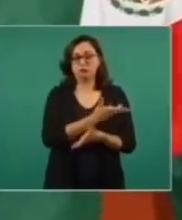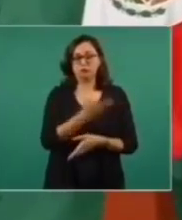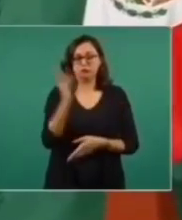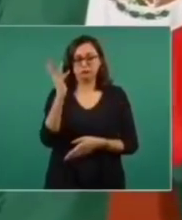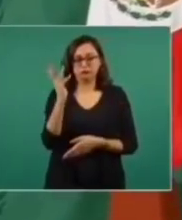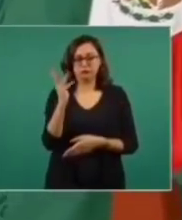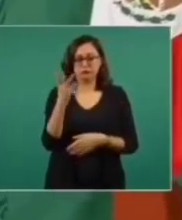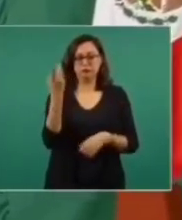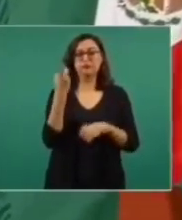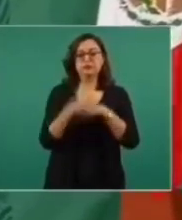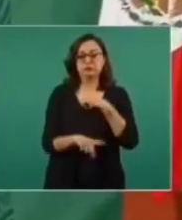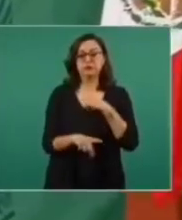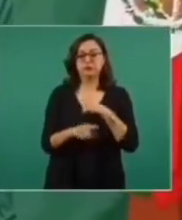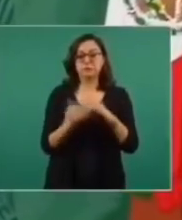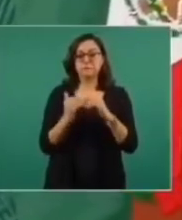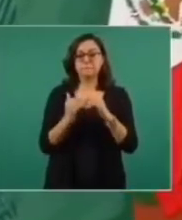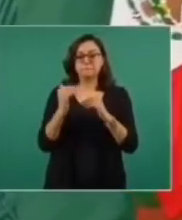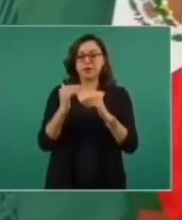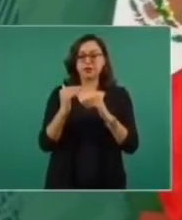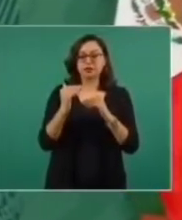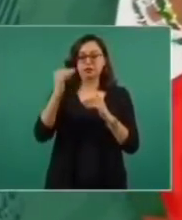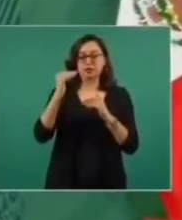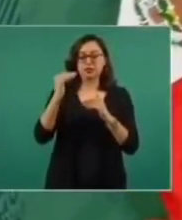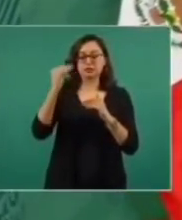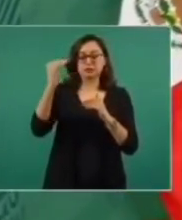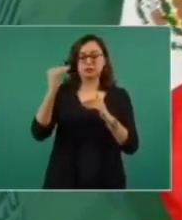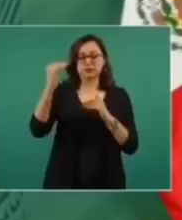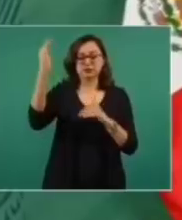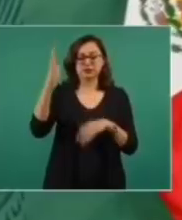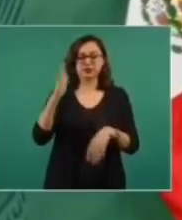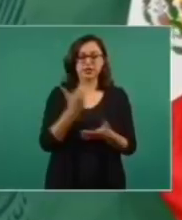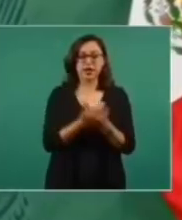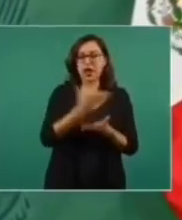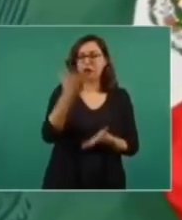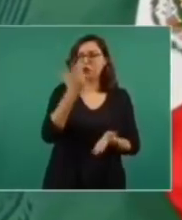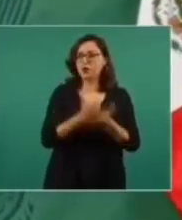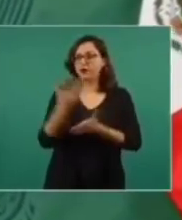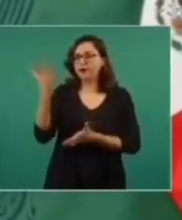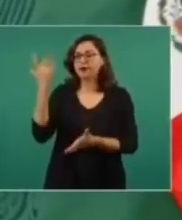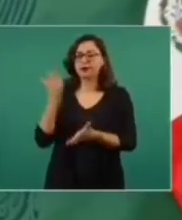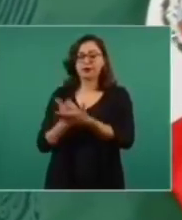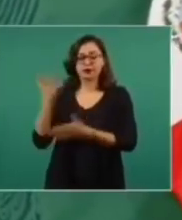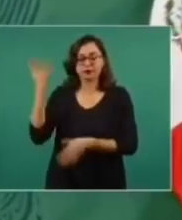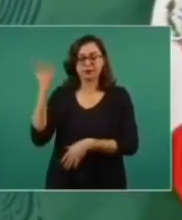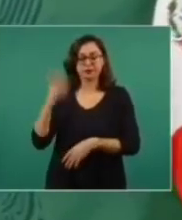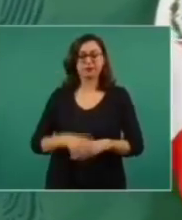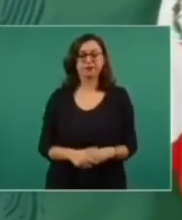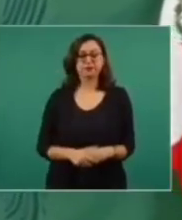porque aumentaban y aumentaban los precios de la luz,